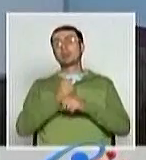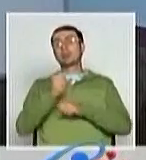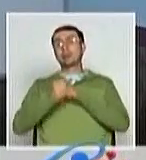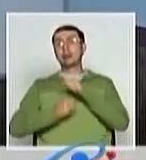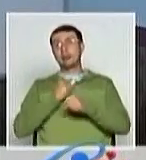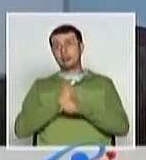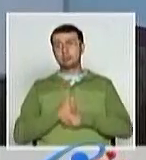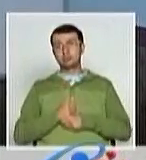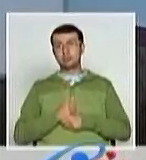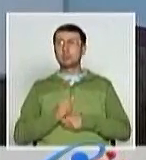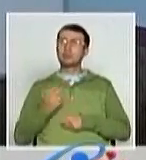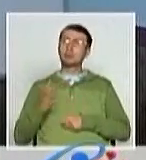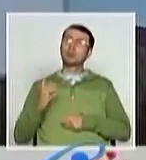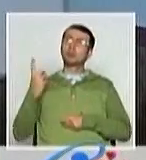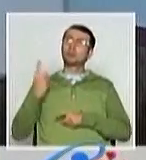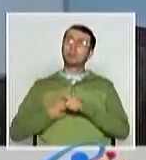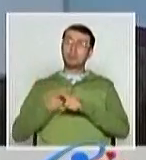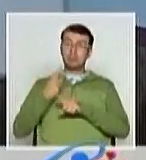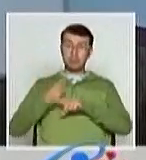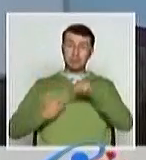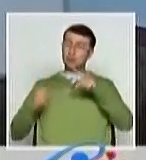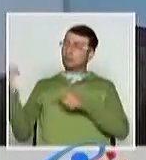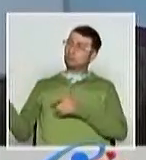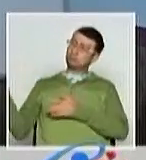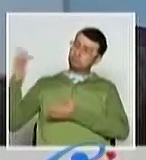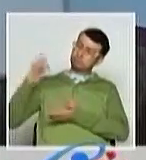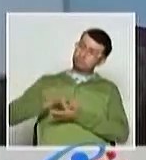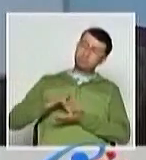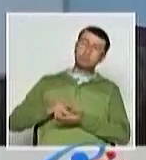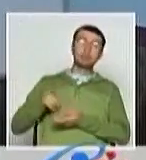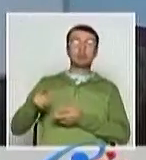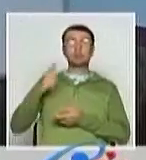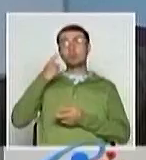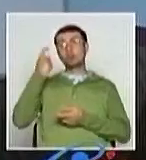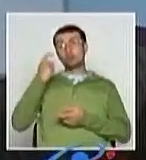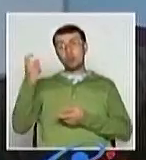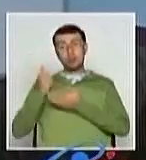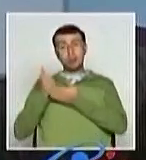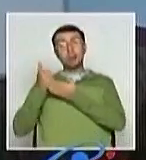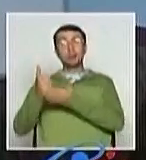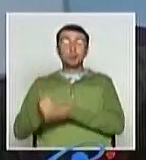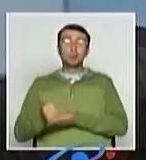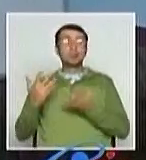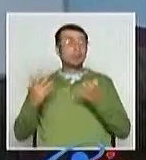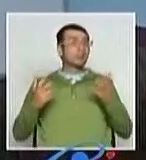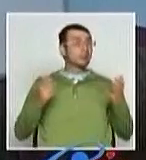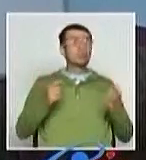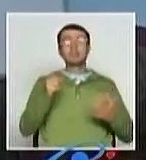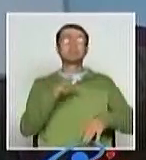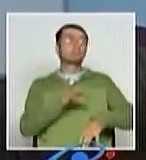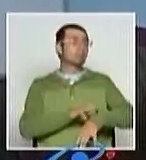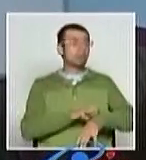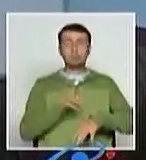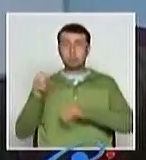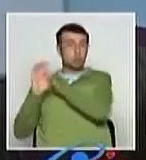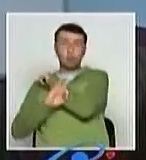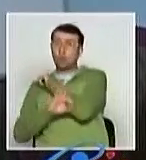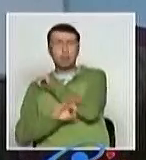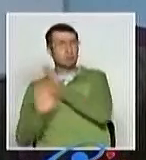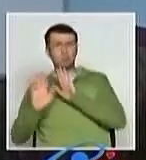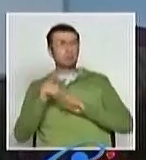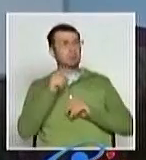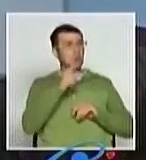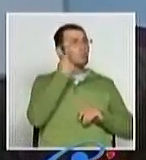aproximadamente hace un mes y medio al parque médico buscando ayuda principalmente médica no psicológica